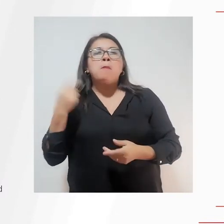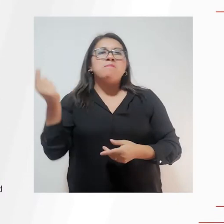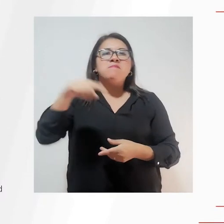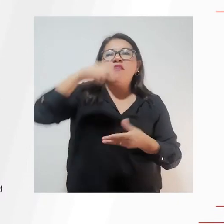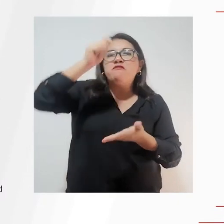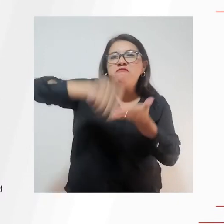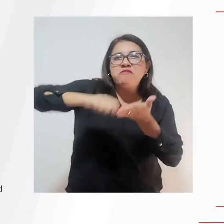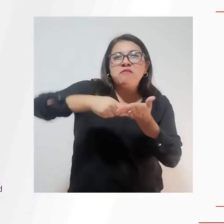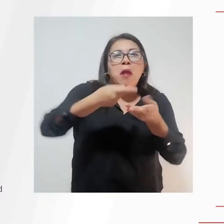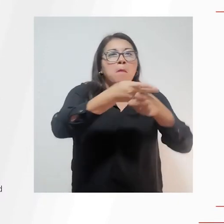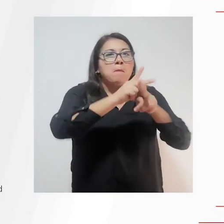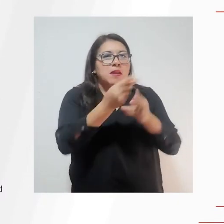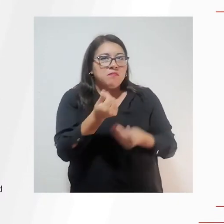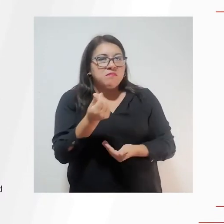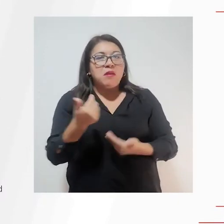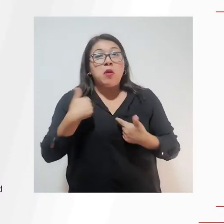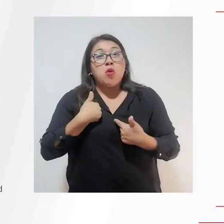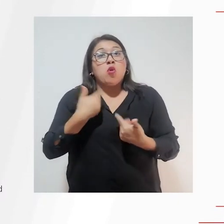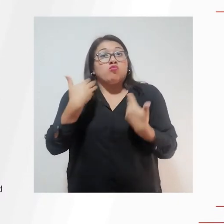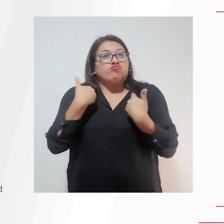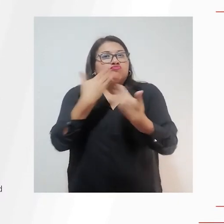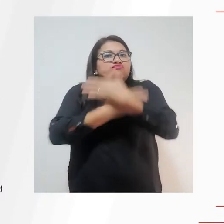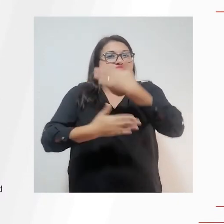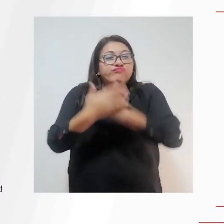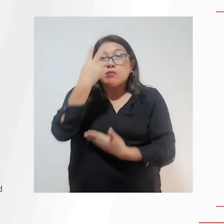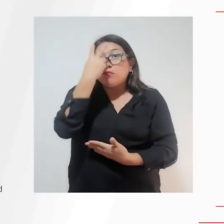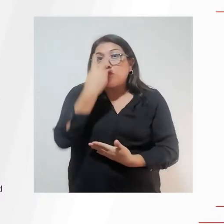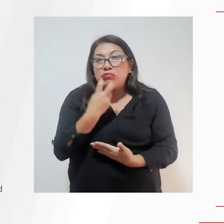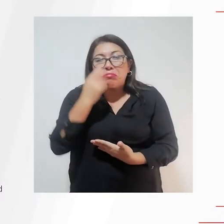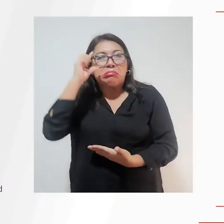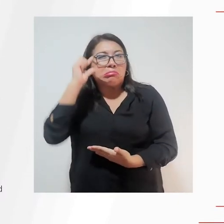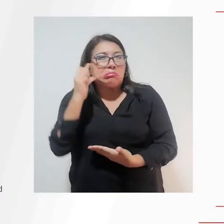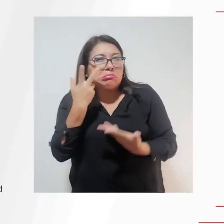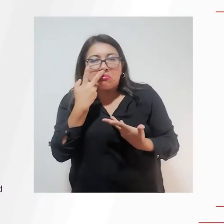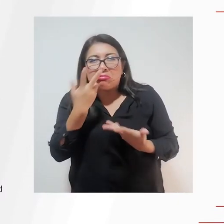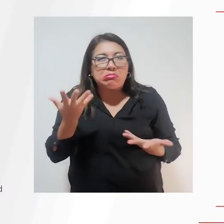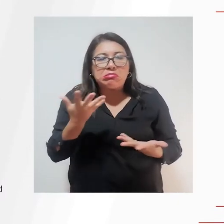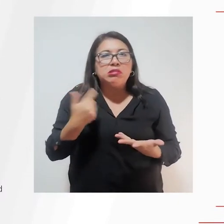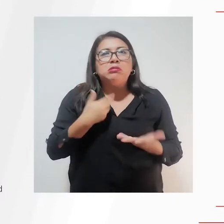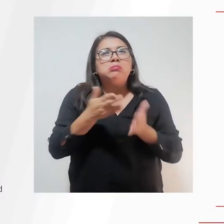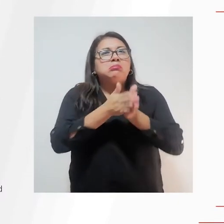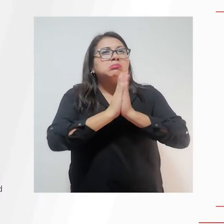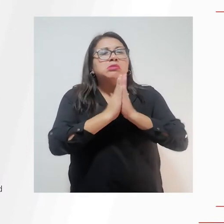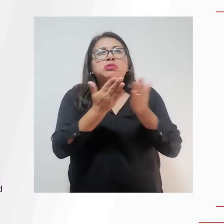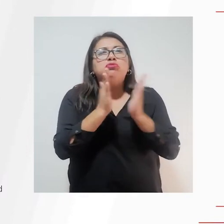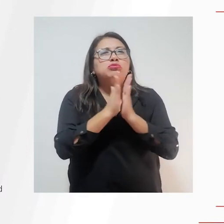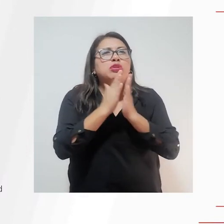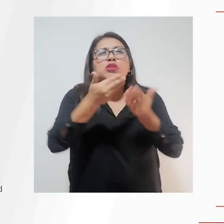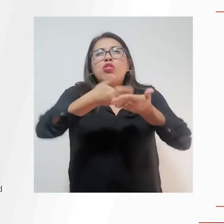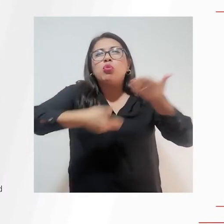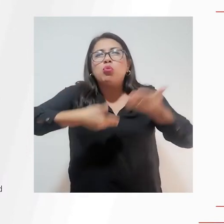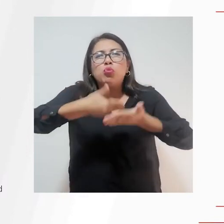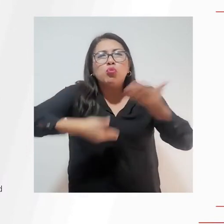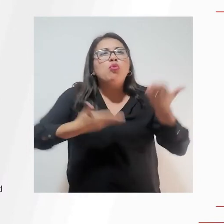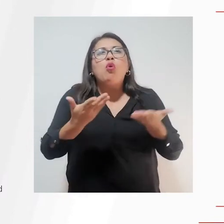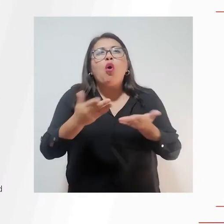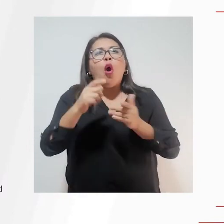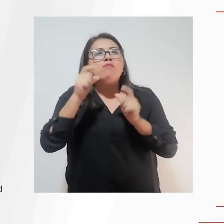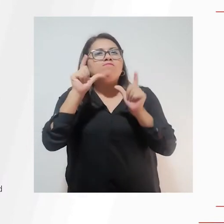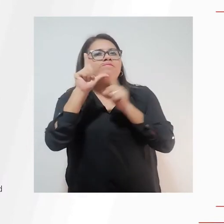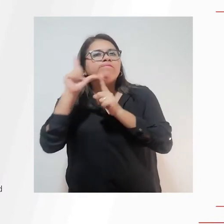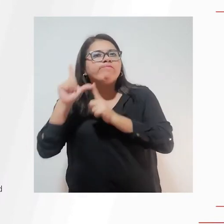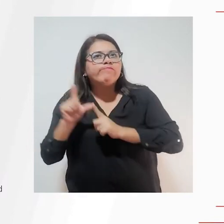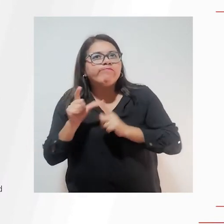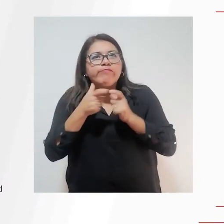vine a firmar los documentos para un préstamo y como tengo discapacidad visual, baja visión, tuve que pedir que me brinden toda la documentación